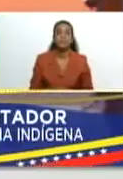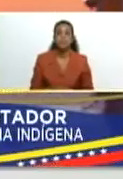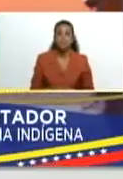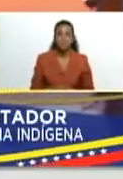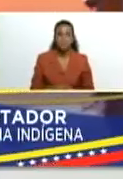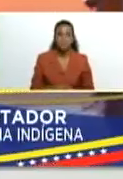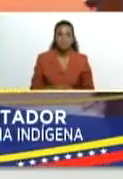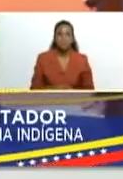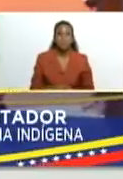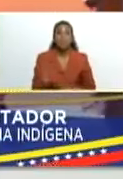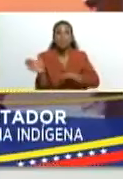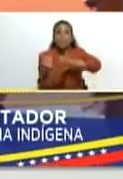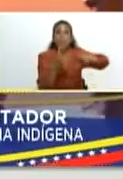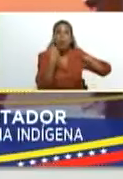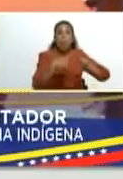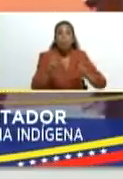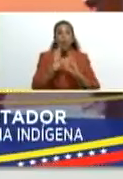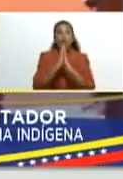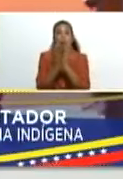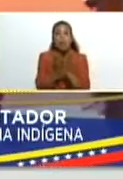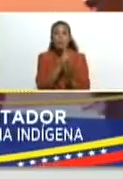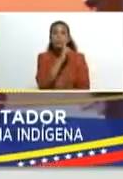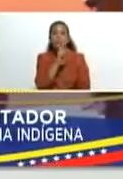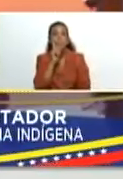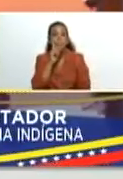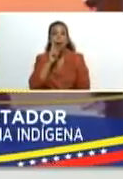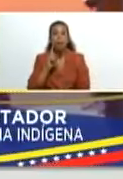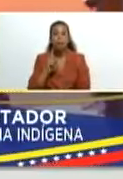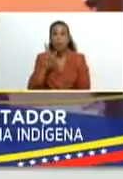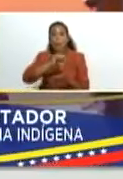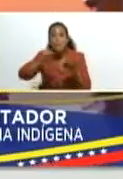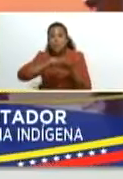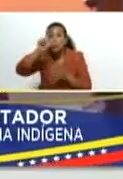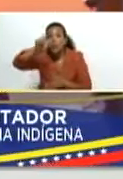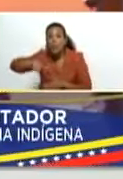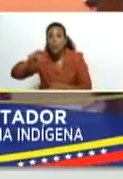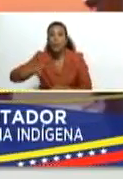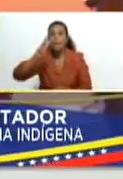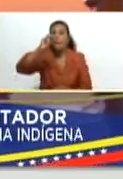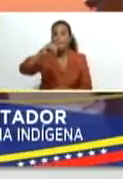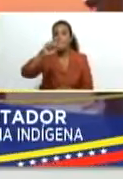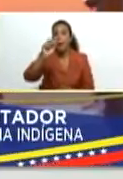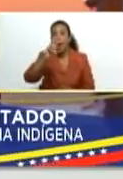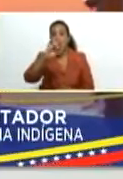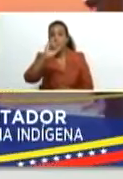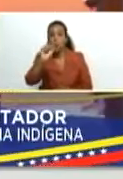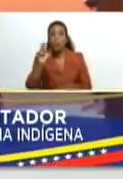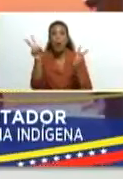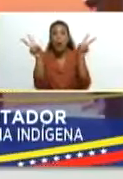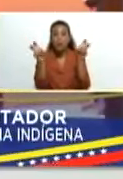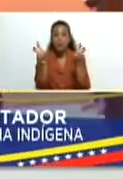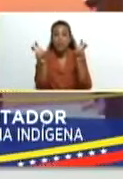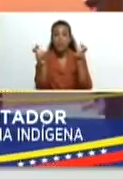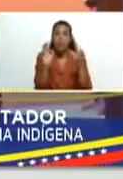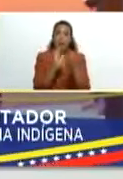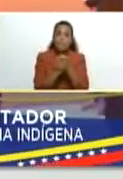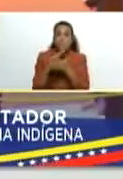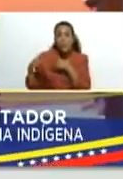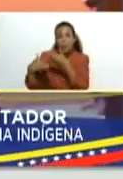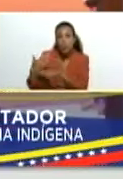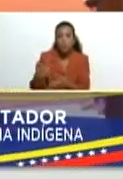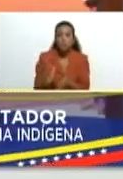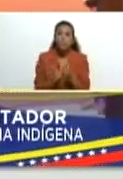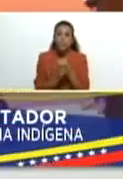Y de Mario Sanoja, camarada inolvidable, Mario Sanoja, compañero de todos los